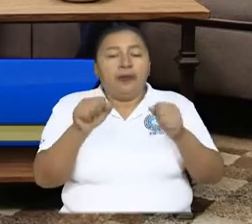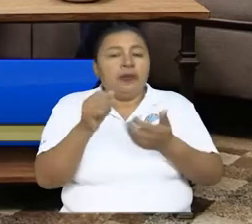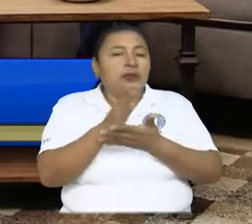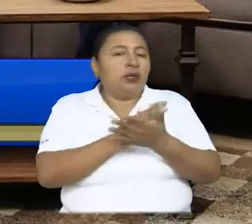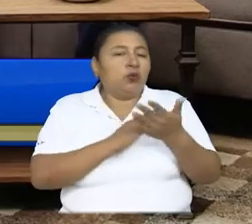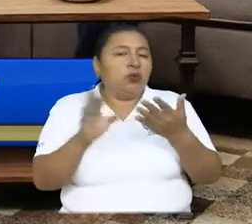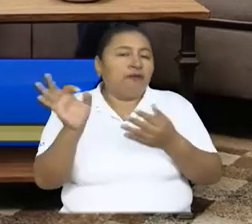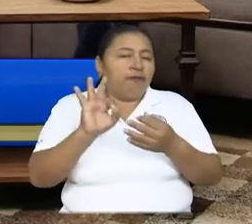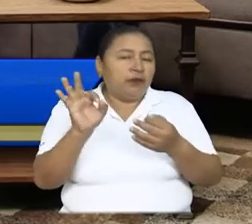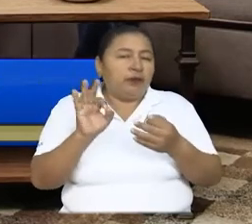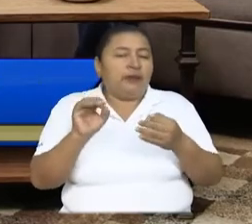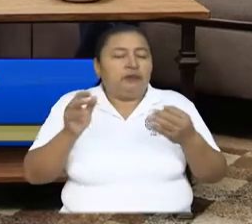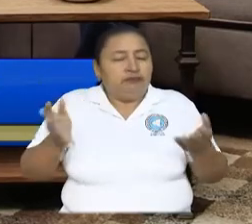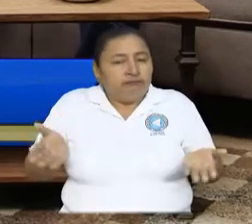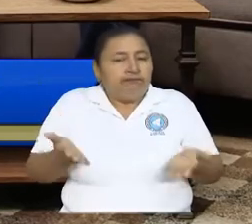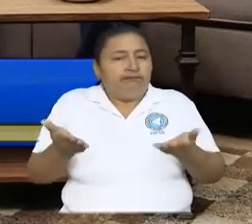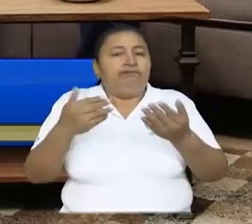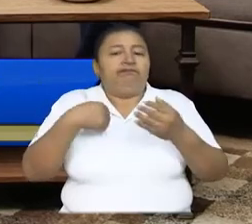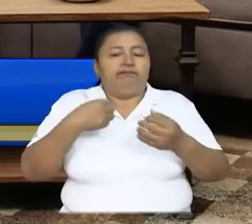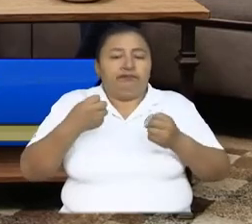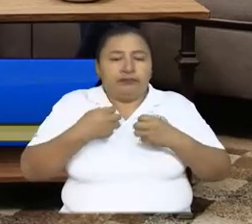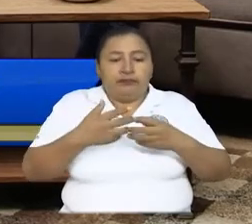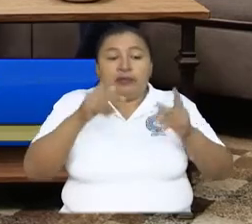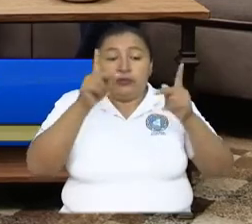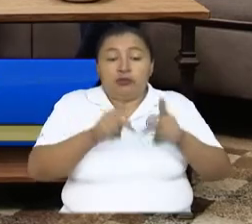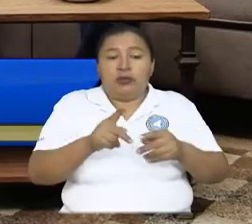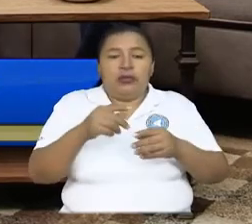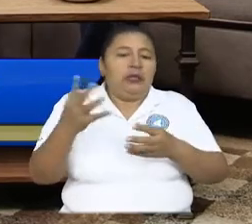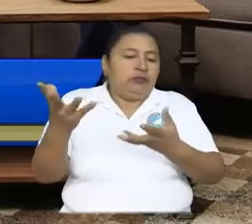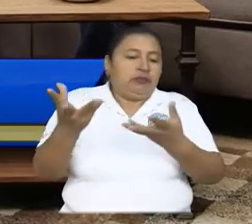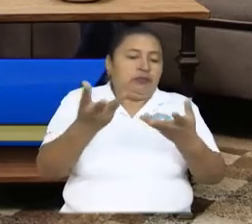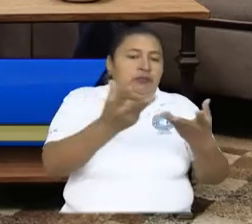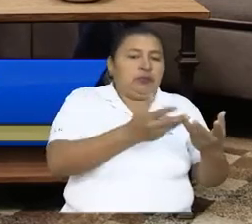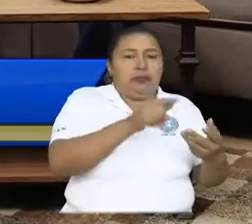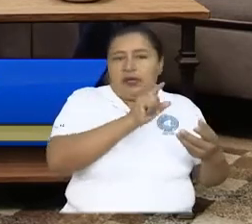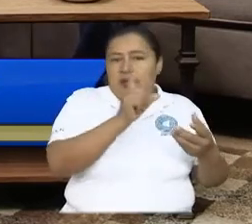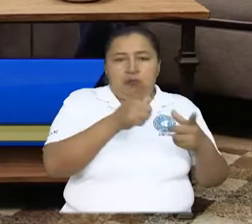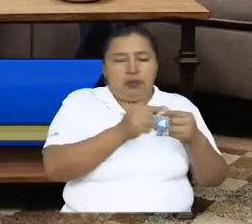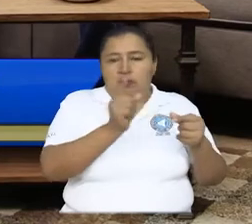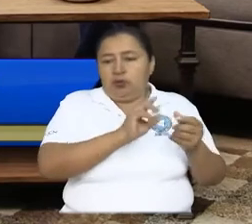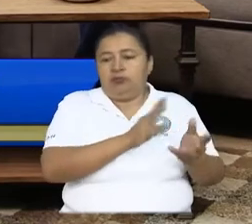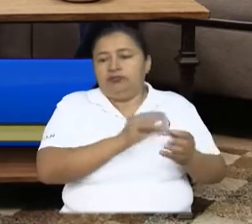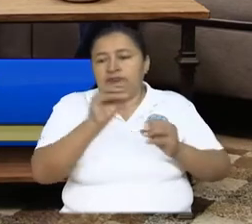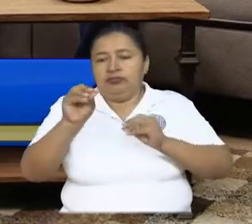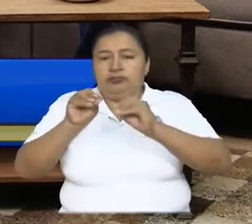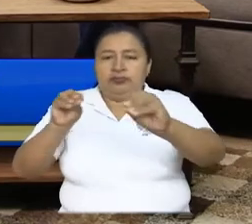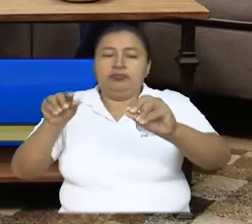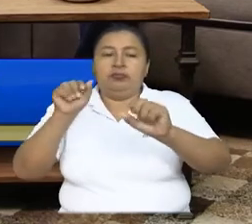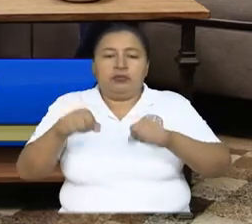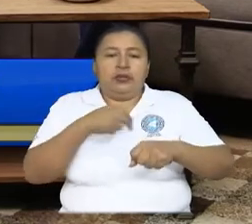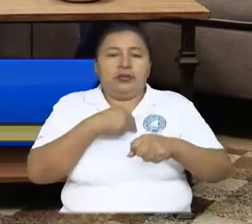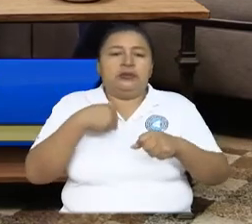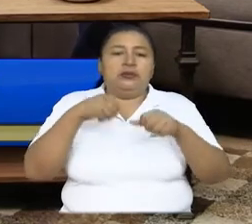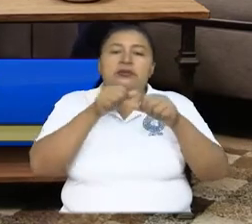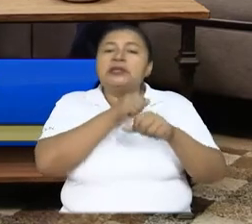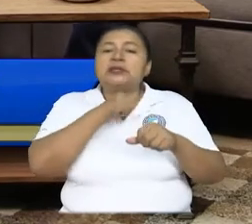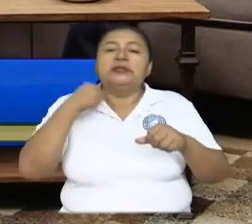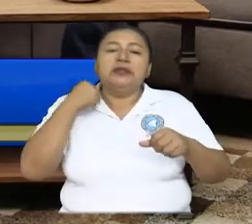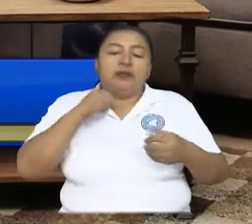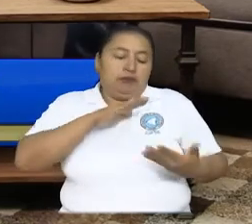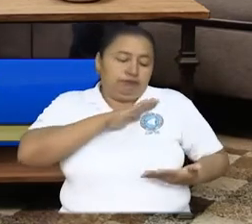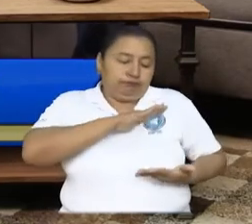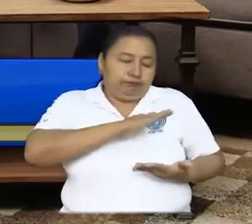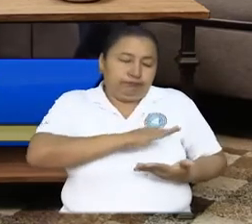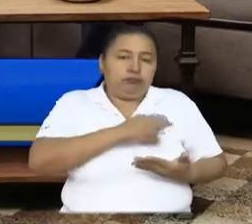manera generar la movilización de la gente a que pueda las mujeres puedan llegar a hacerse sus exámenes